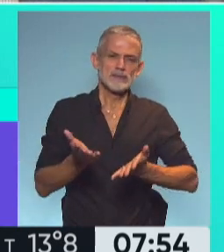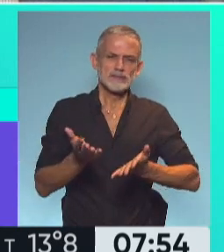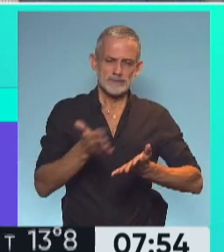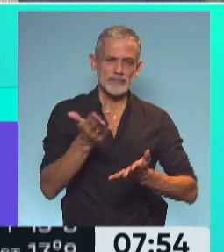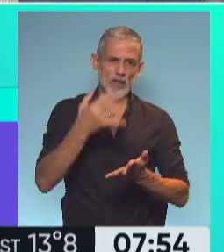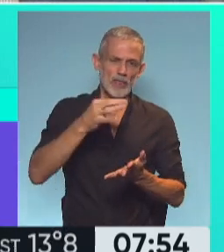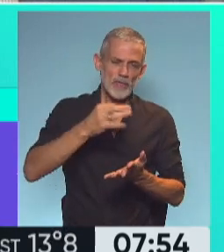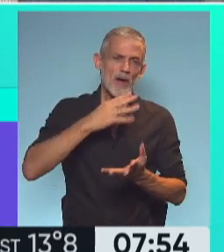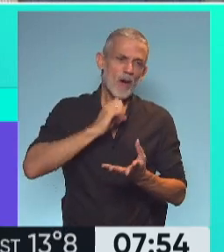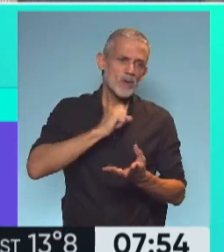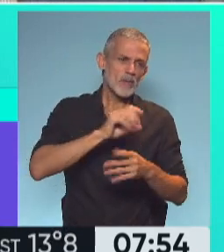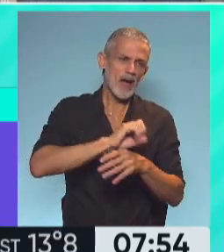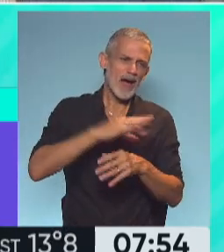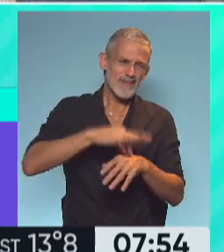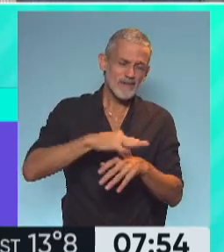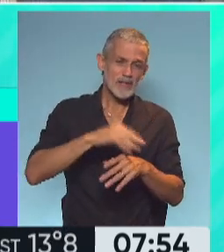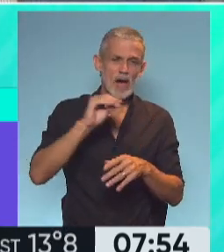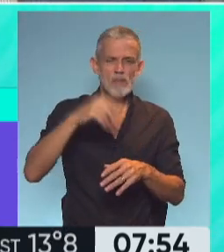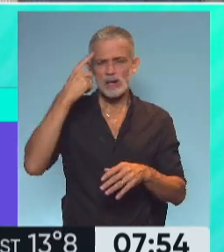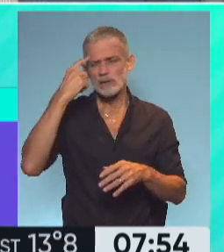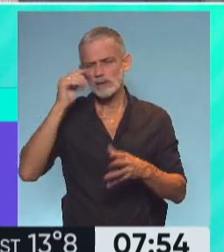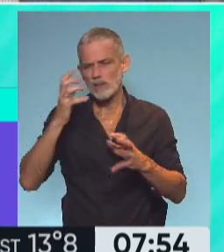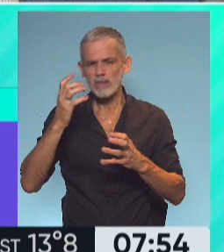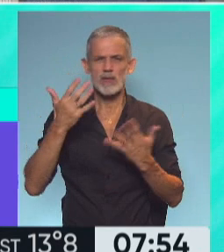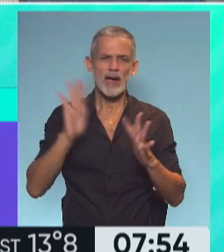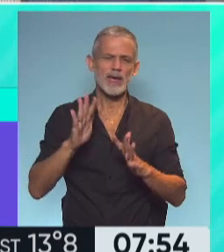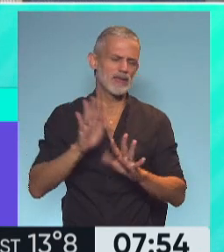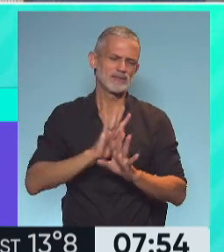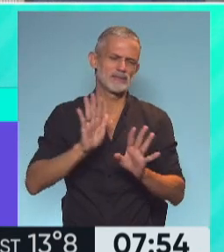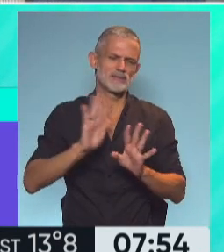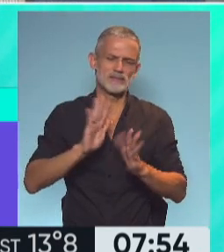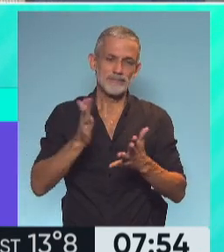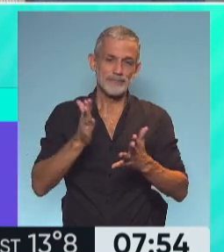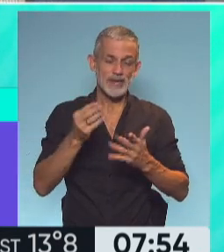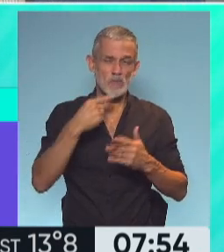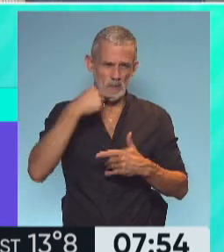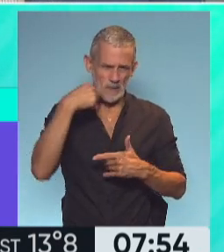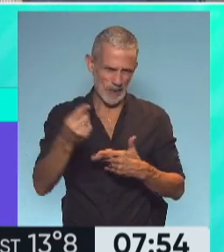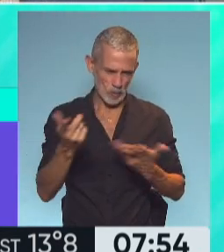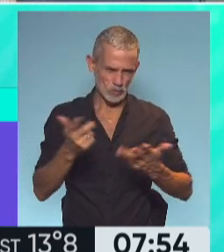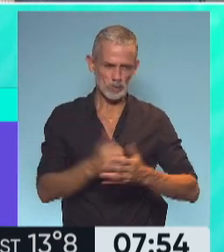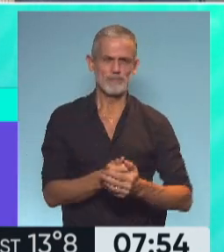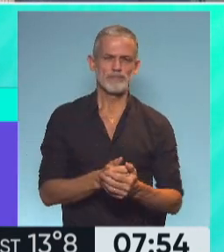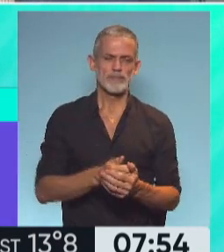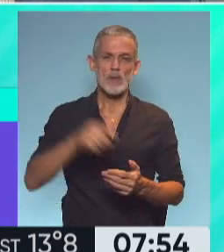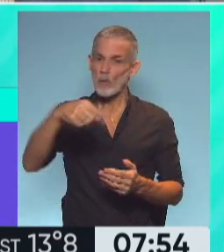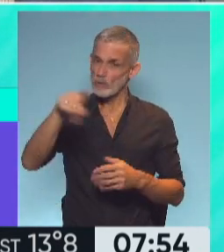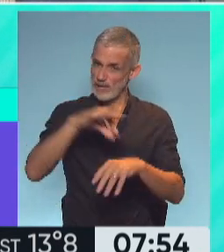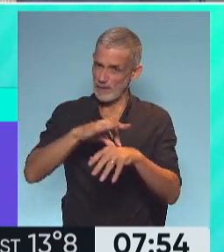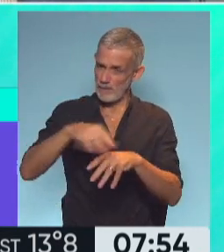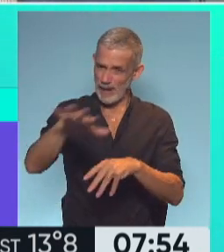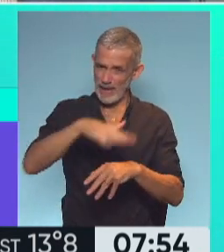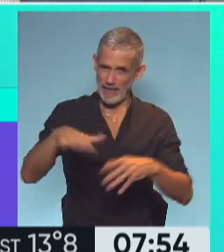la enfermedad, ahora para pensar también en las secuelas neurológicas que puedan quedar. La pregunta es la siguiente: el desafío para ustedes,